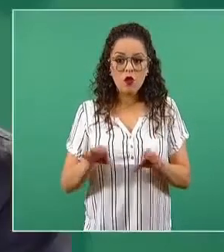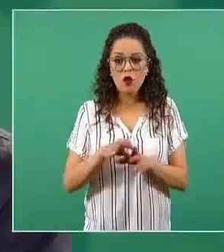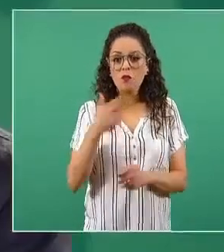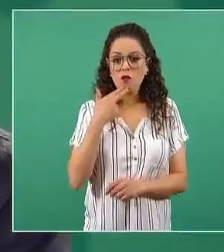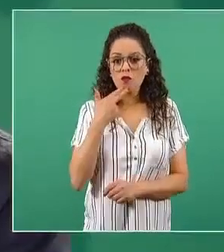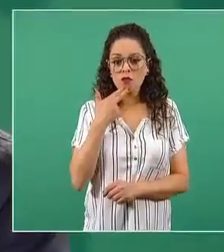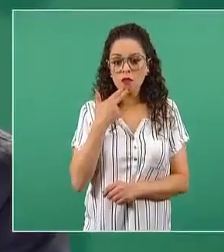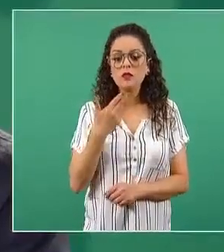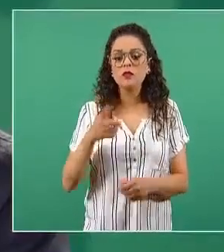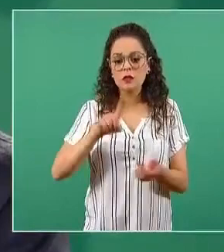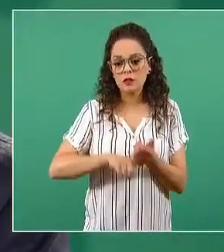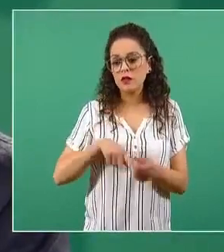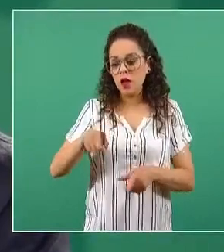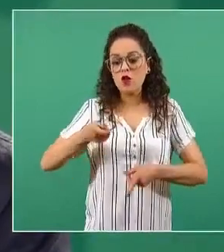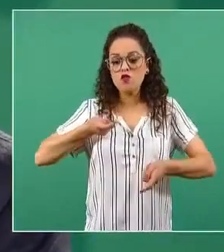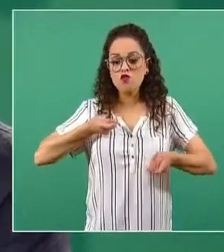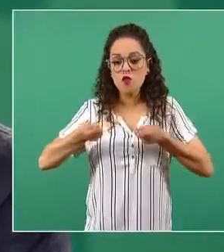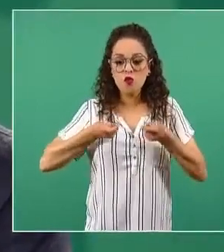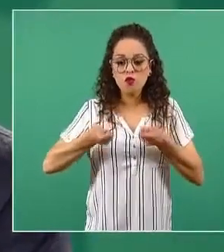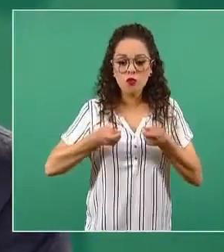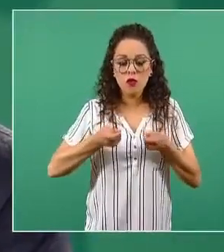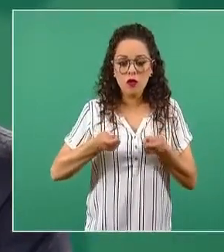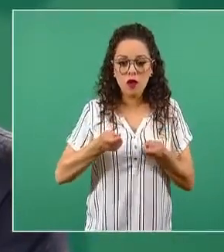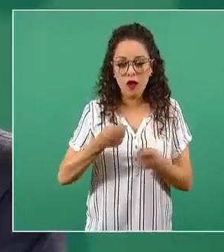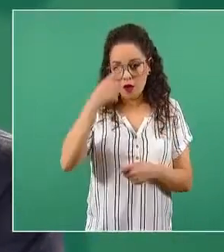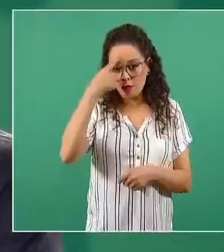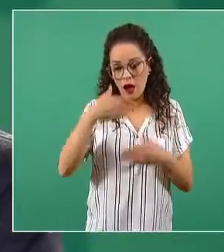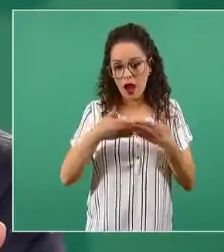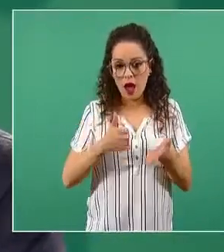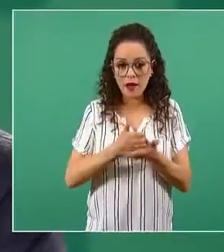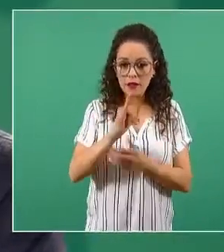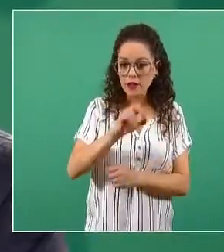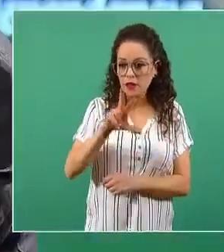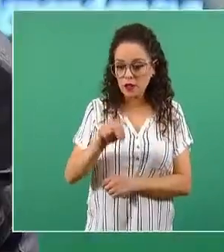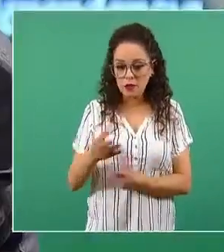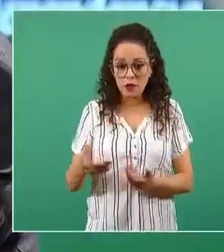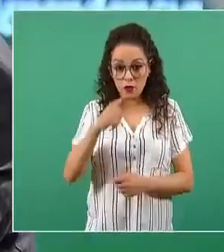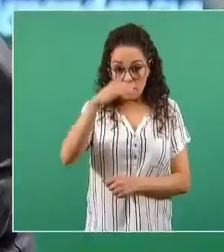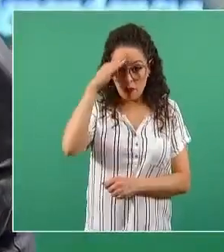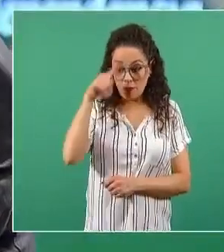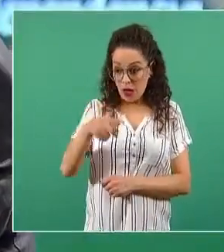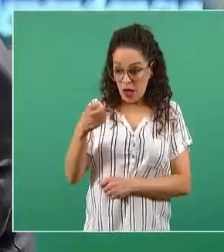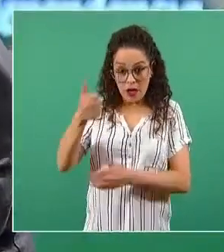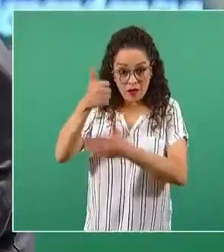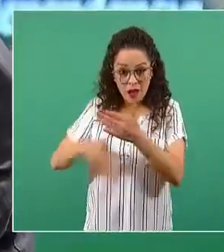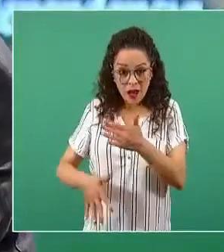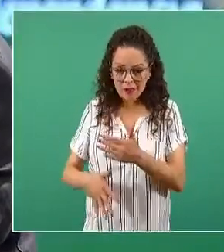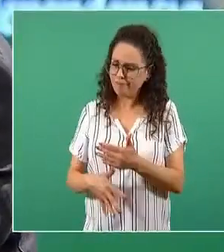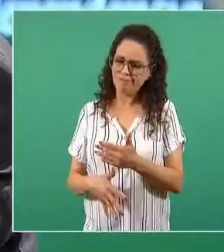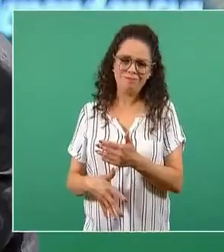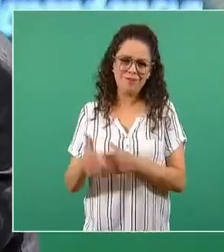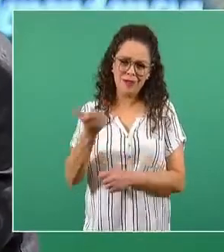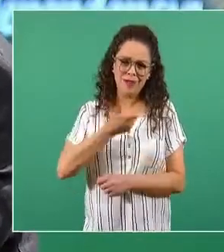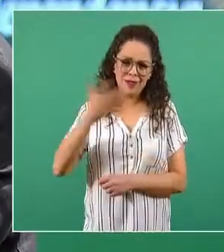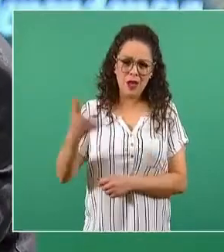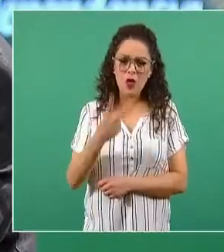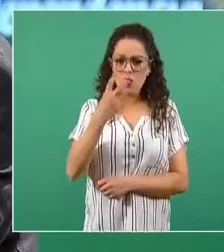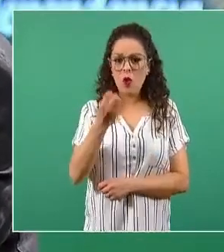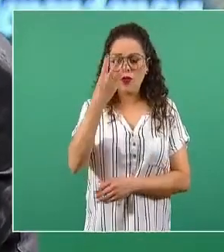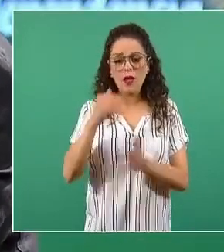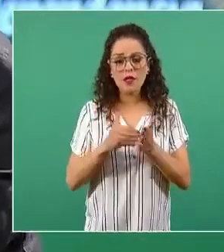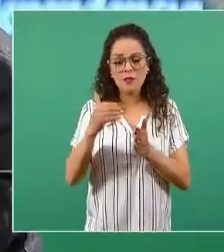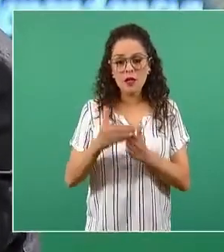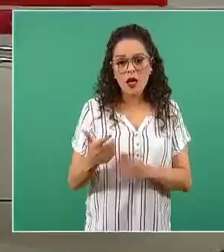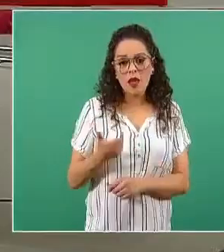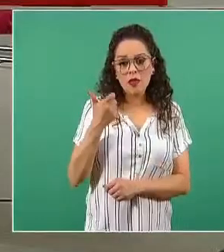porque controlaba el acceso, y las compañías, o sea, no crean que esto es barato, invertían 2 o 3 millones de